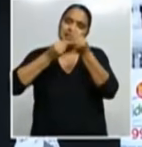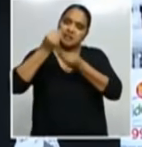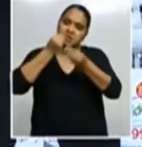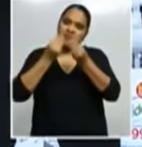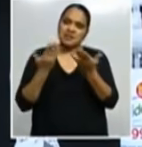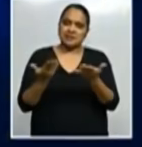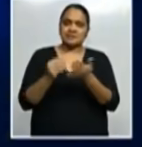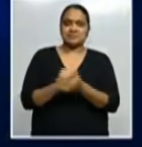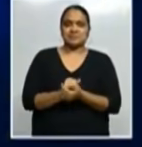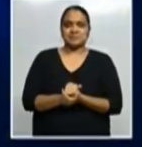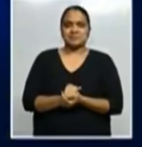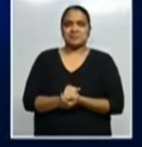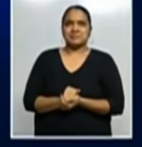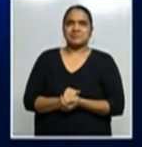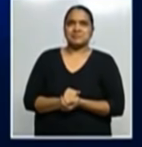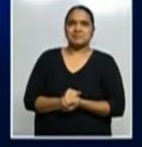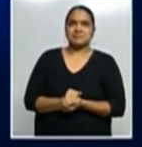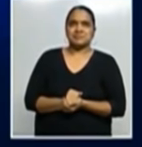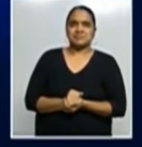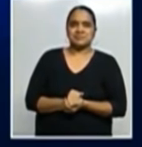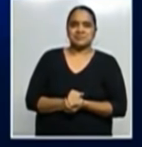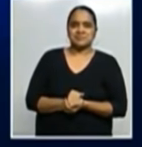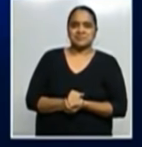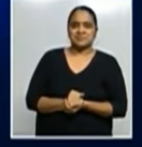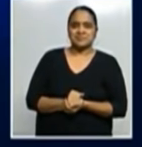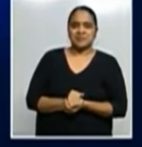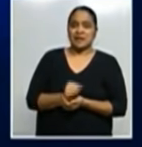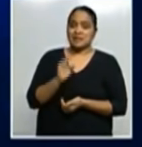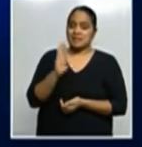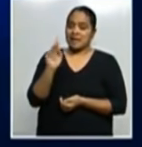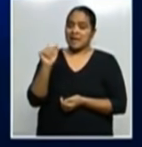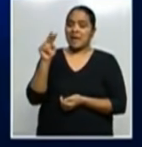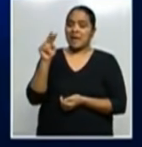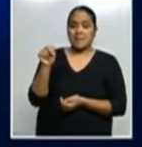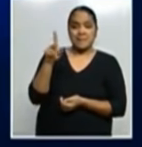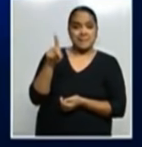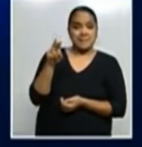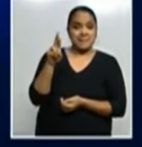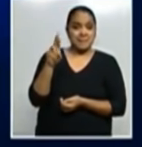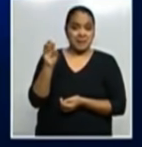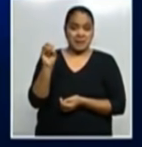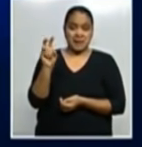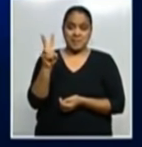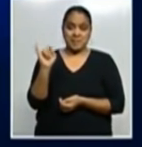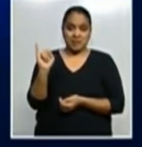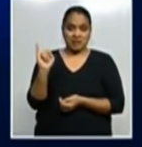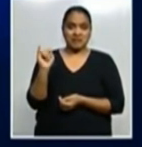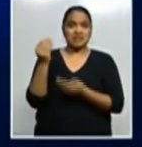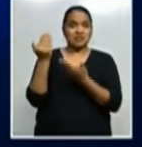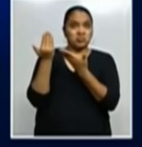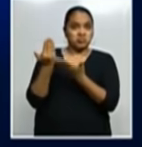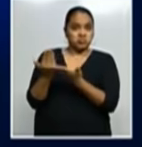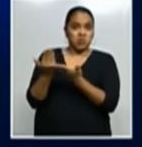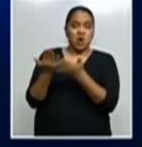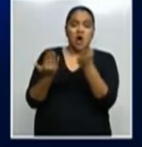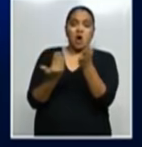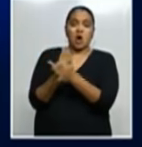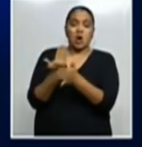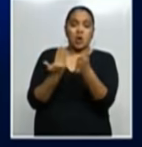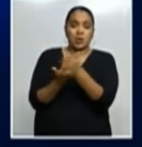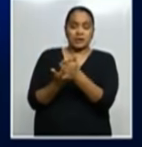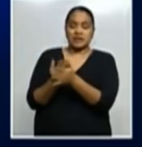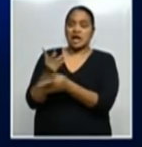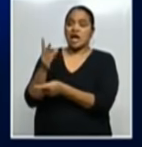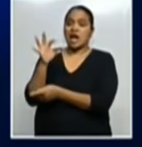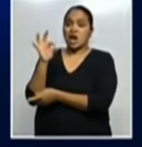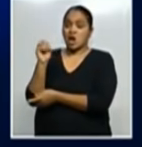Falk. Tiene la palabra. Banprovi es un mecanismo para comer la macroeconomía, y por eso tanto el Fondo